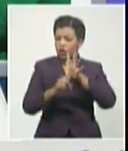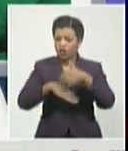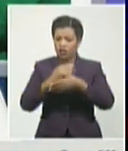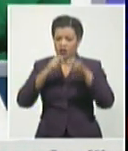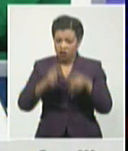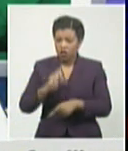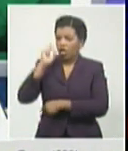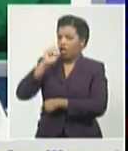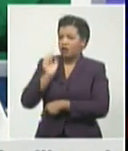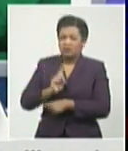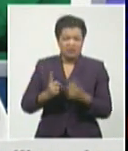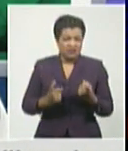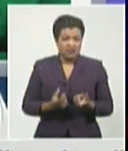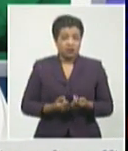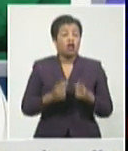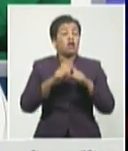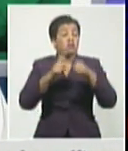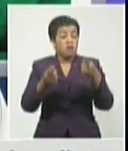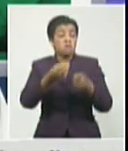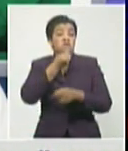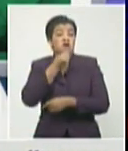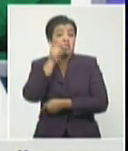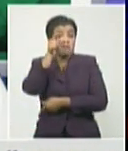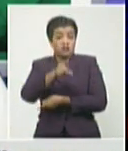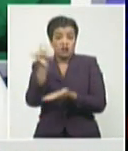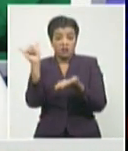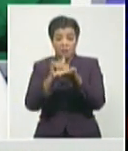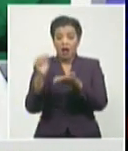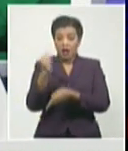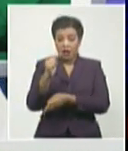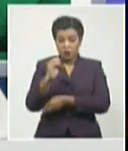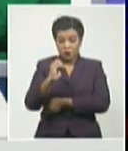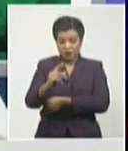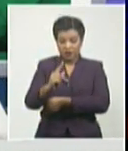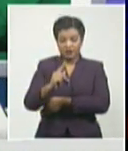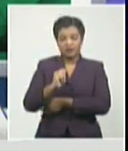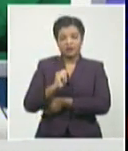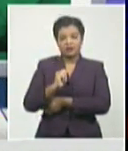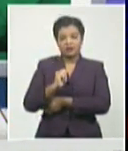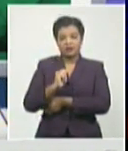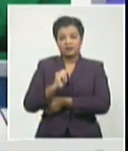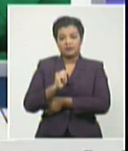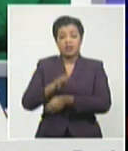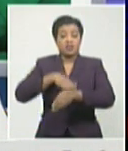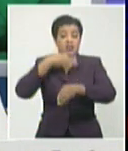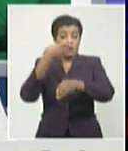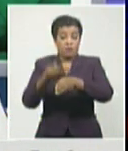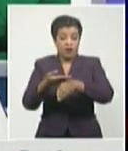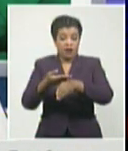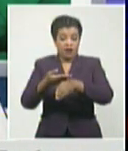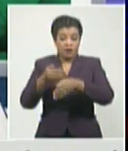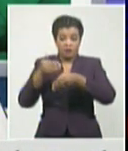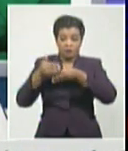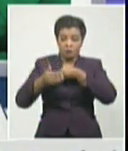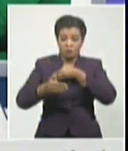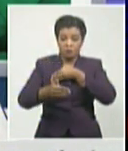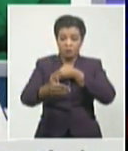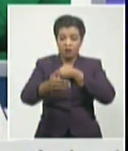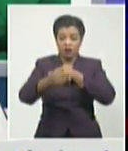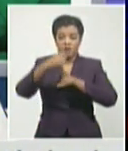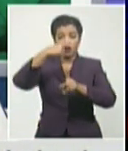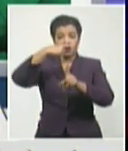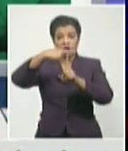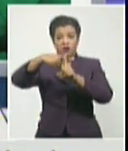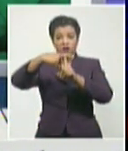estar aquí bueno porque puede que llueve con el negativo y sea positivo en el tránsito a nuestro